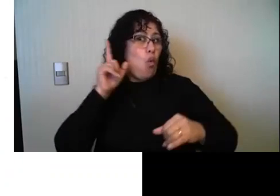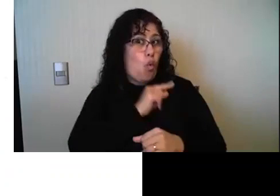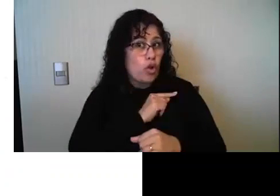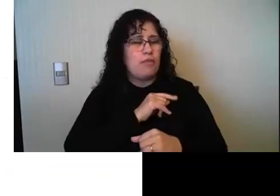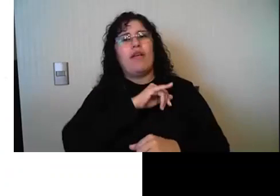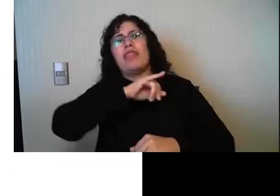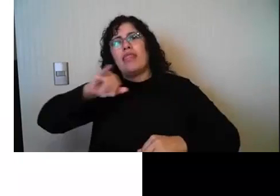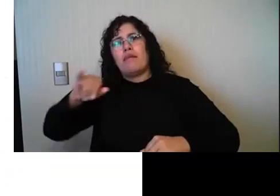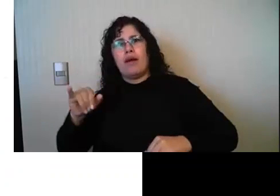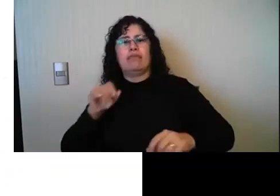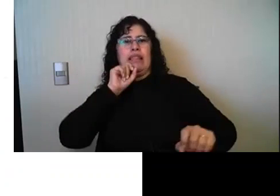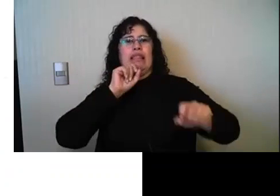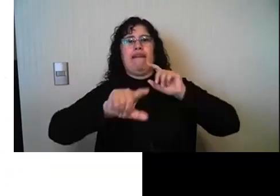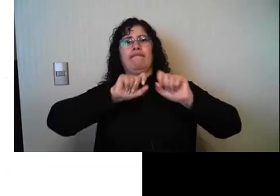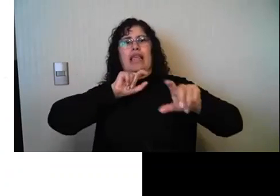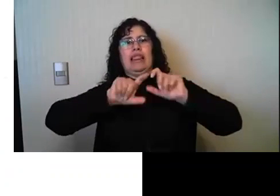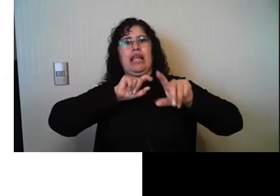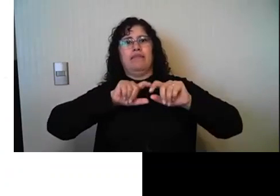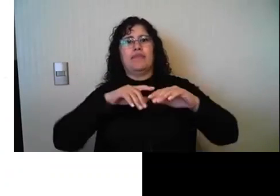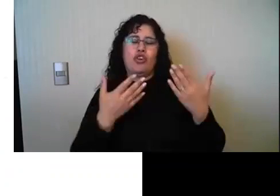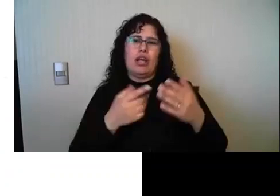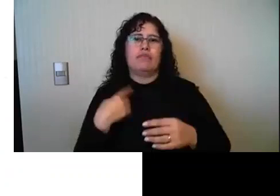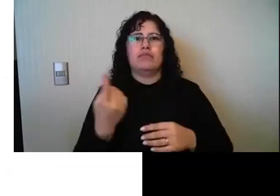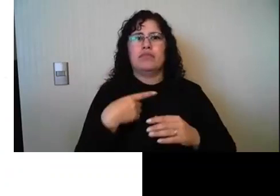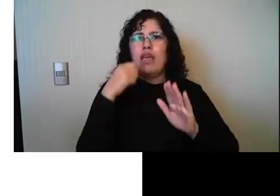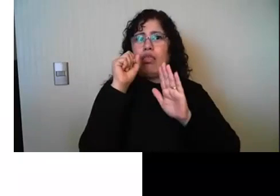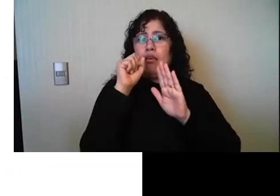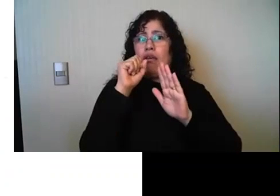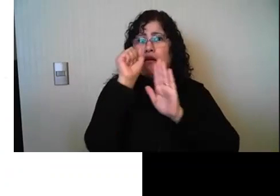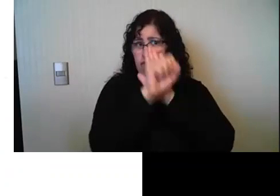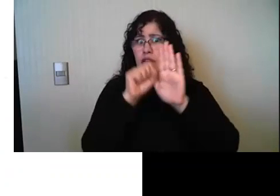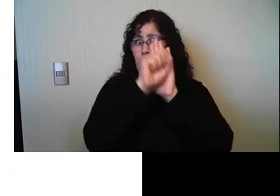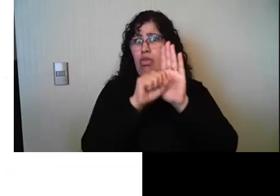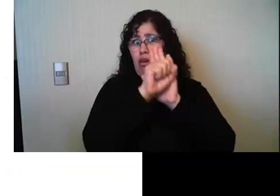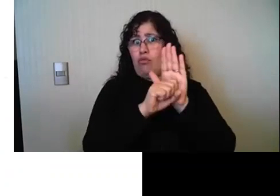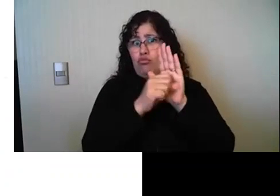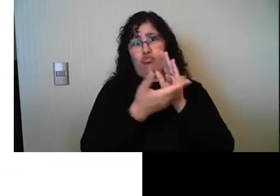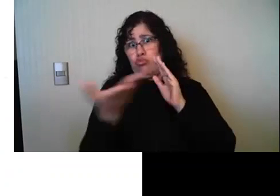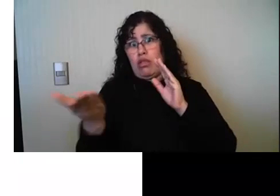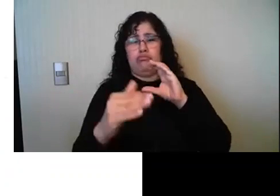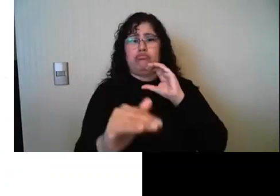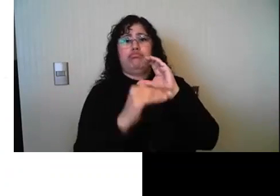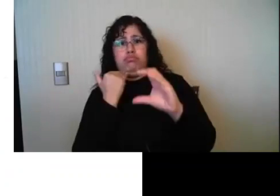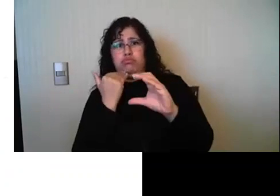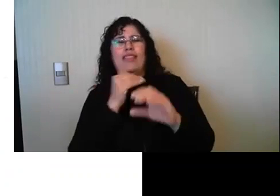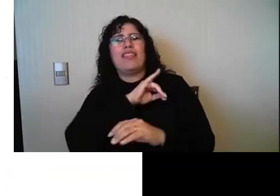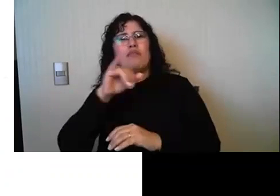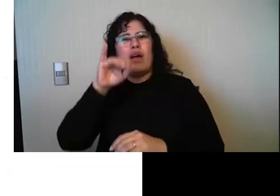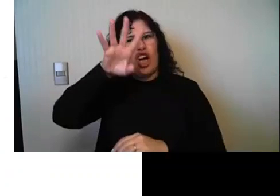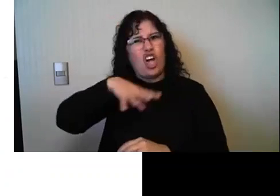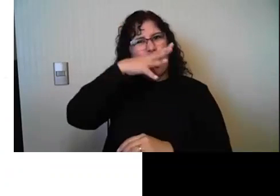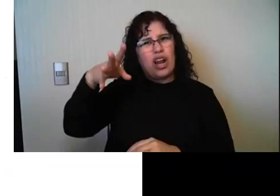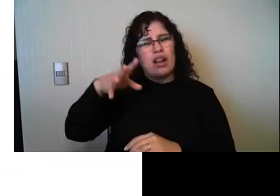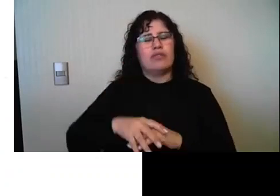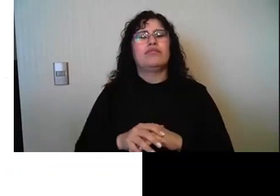la presentación, porque nosotros vamos a ver el video y vamos a citar a ciertos horarios. El día 14 de enero, 21 de